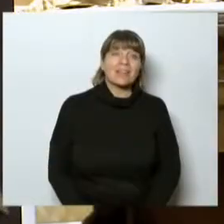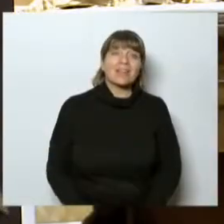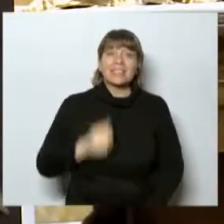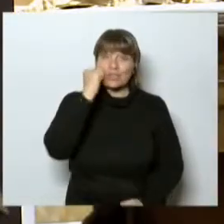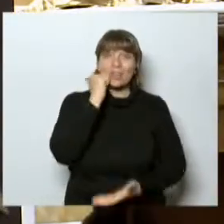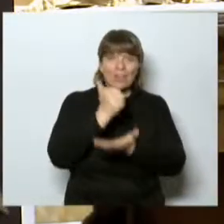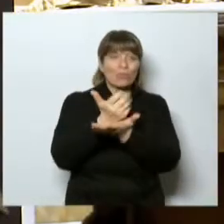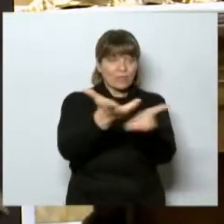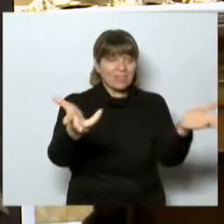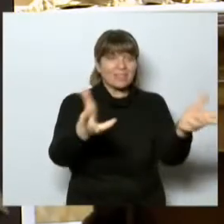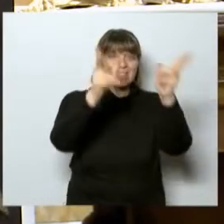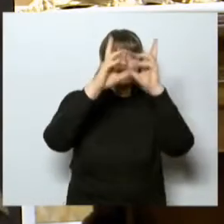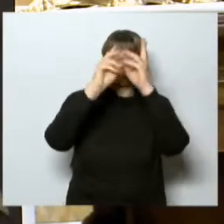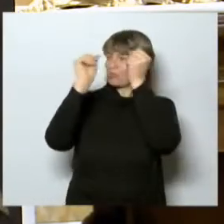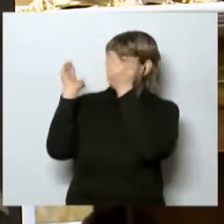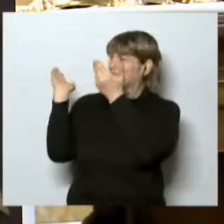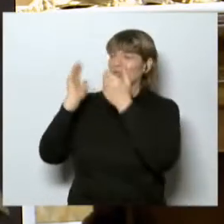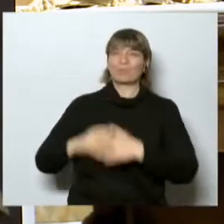El Señor esté con ustedes.